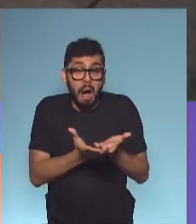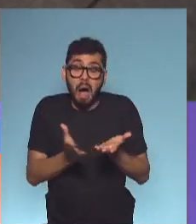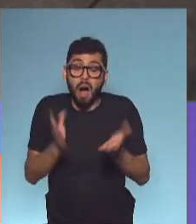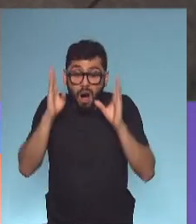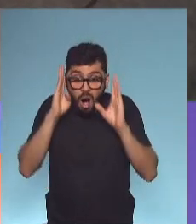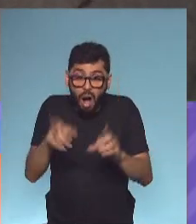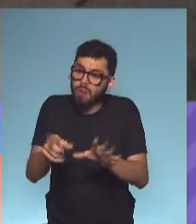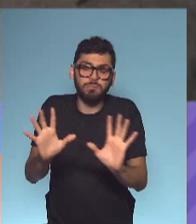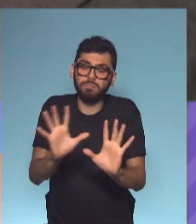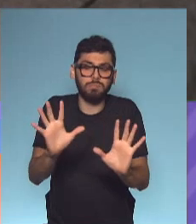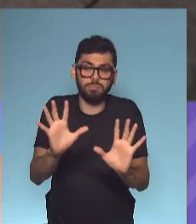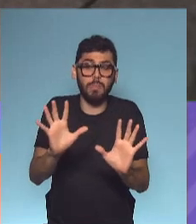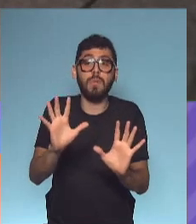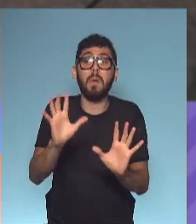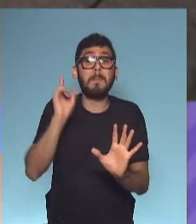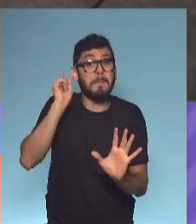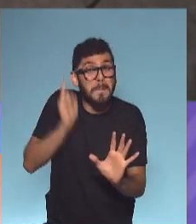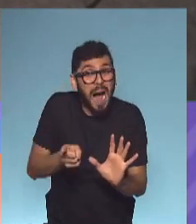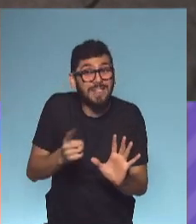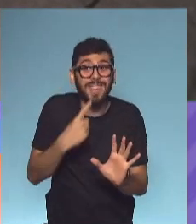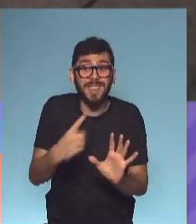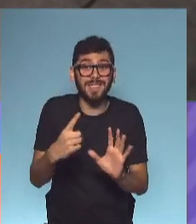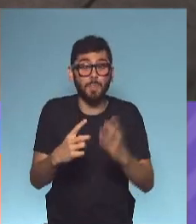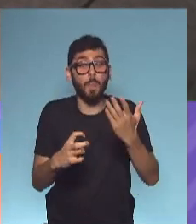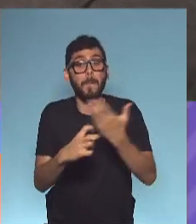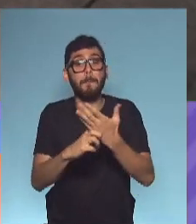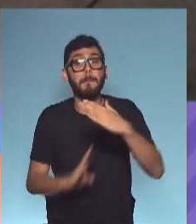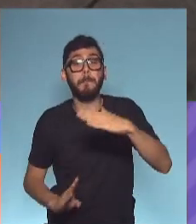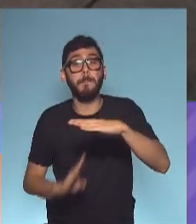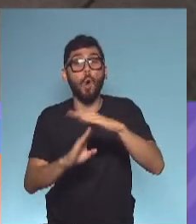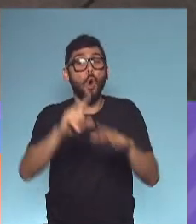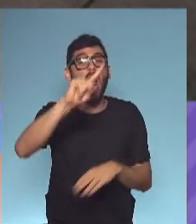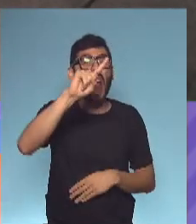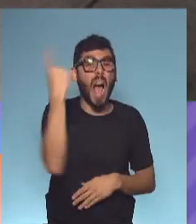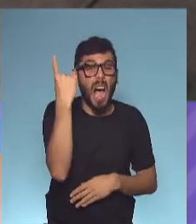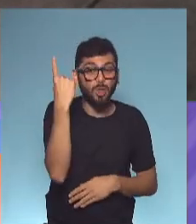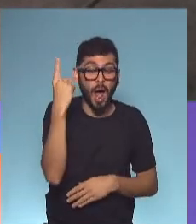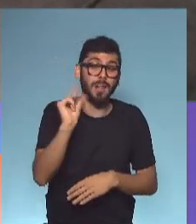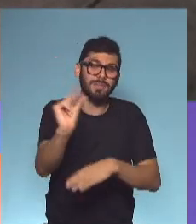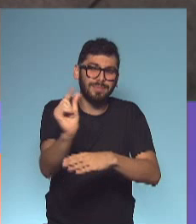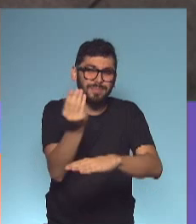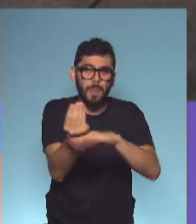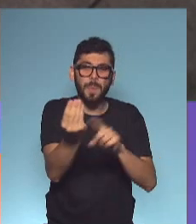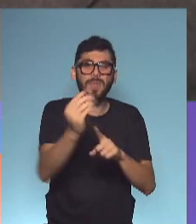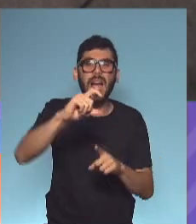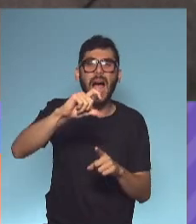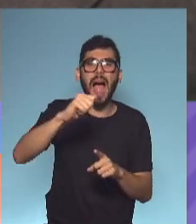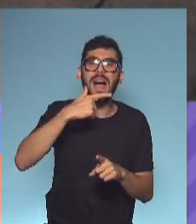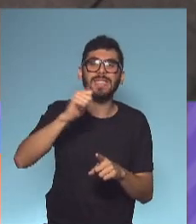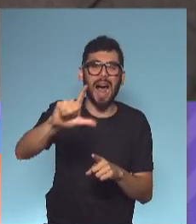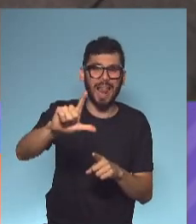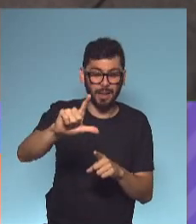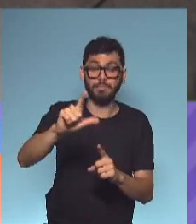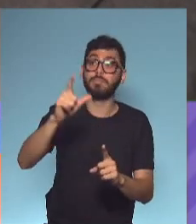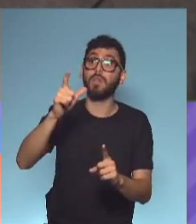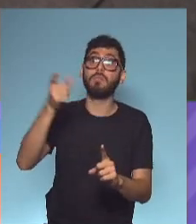mismo tiempo le pidió el procurador, la Procuración General de la Nación, interinamente a cargo de Eduardo Casal, que